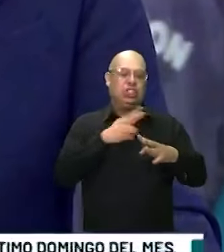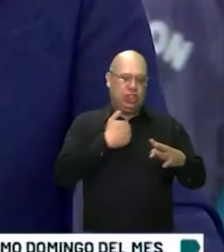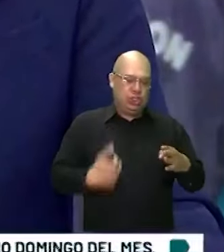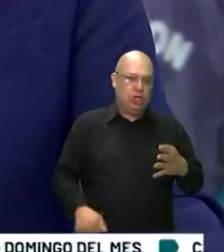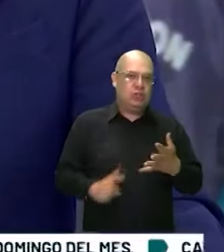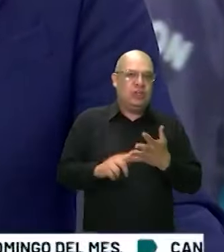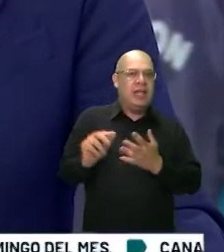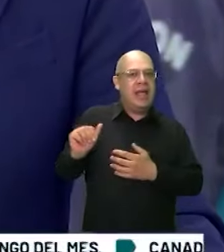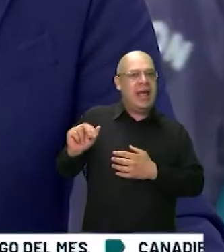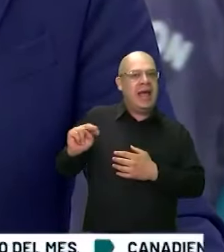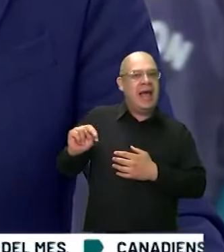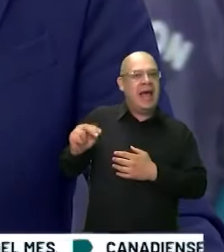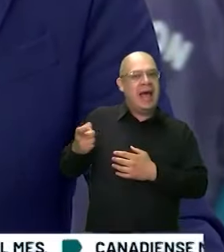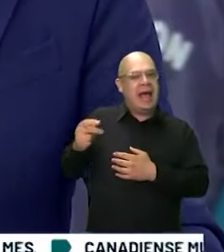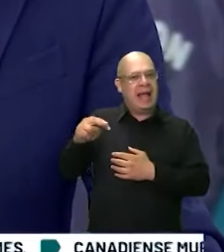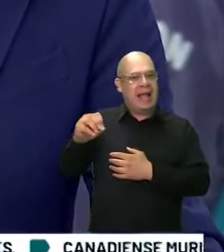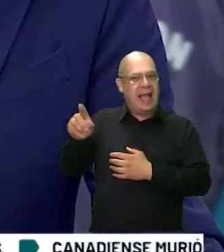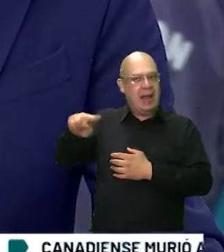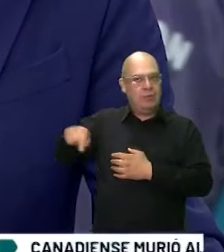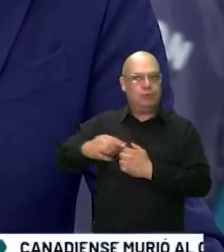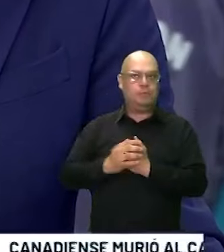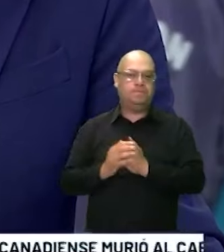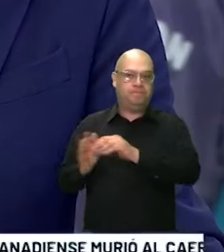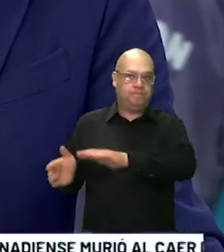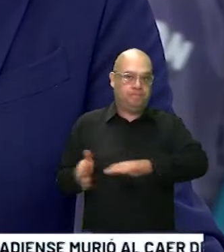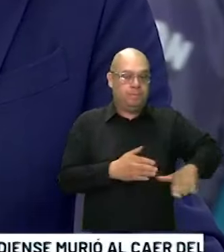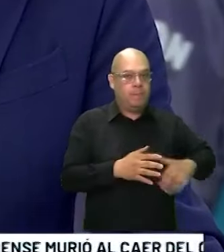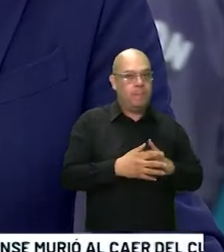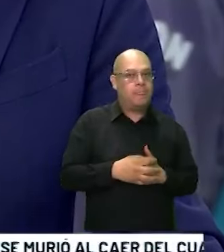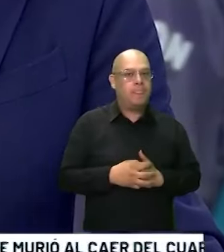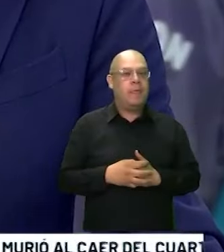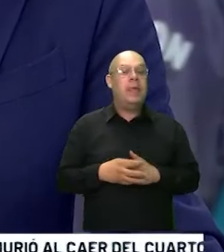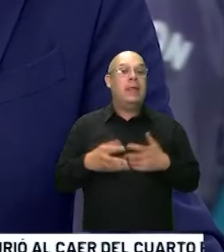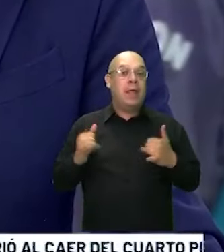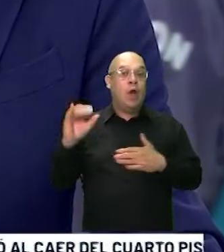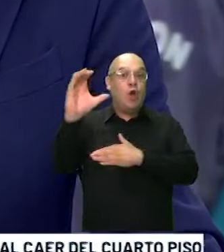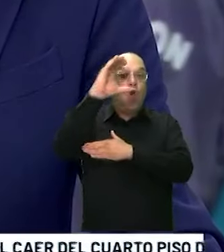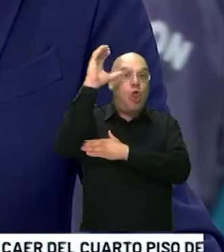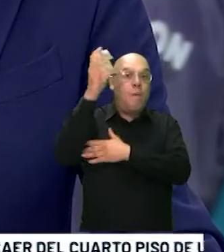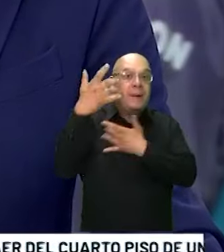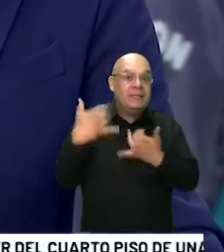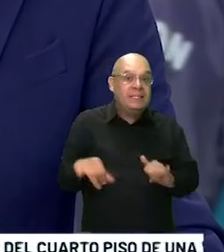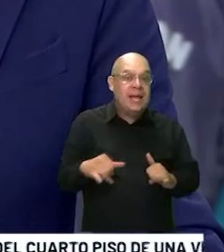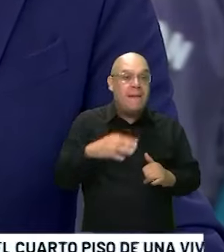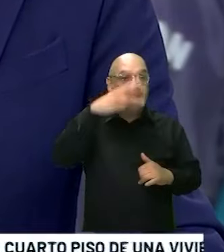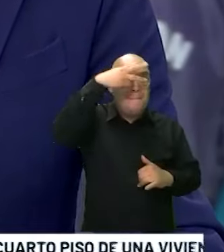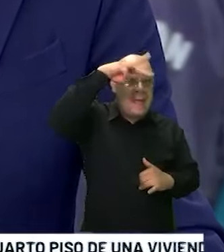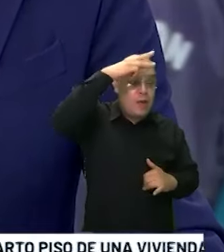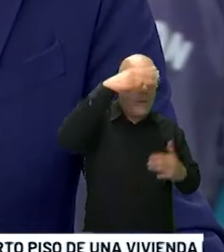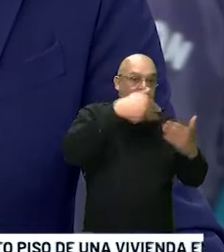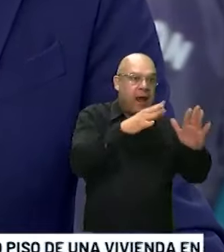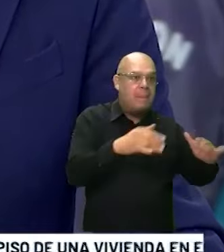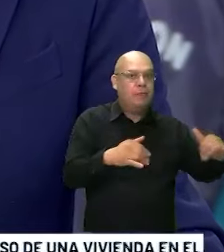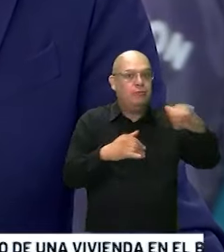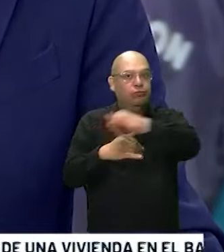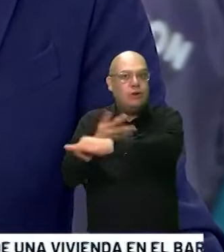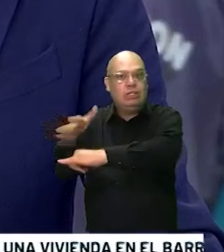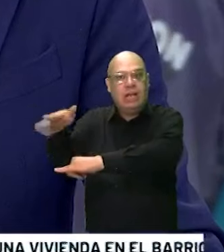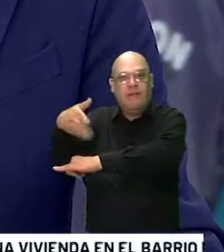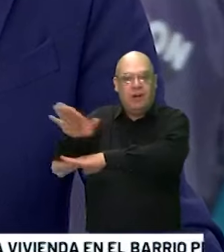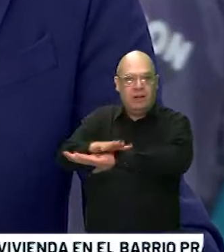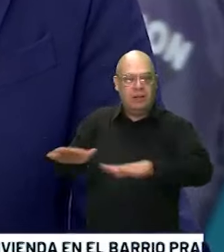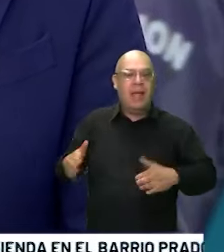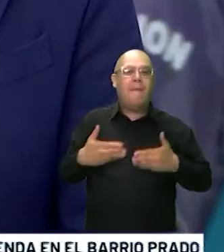seguir con esta información porque colombianos ya estarían siendo deportados de manera masiva desde México y Panamá autoridades panameñas